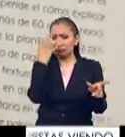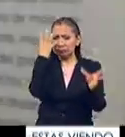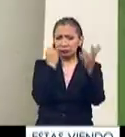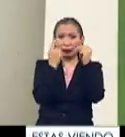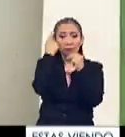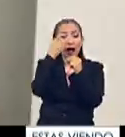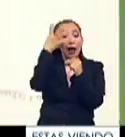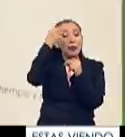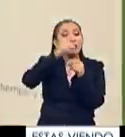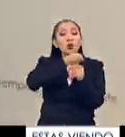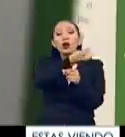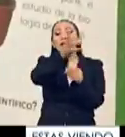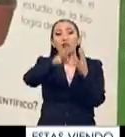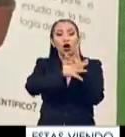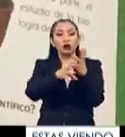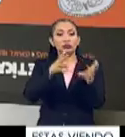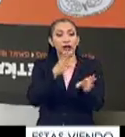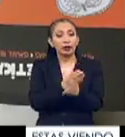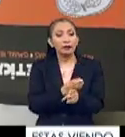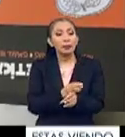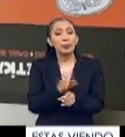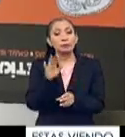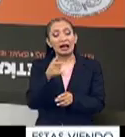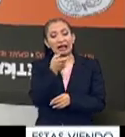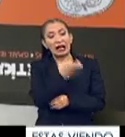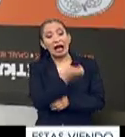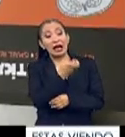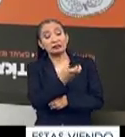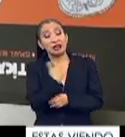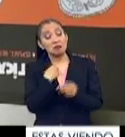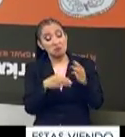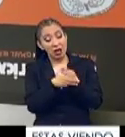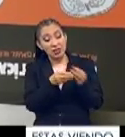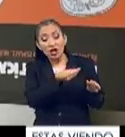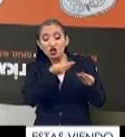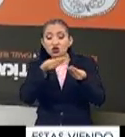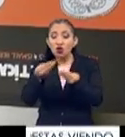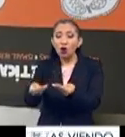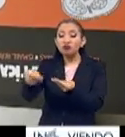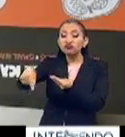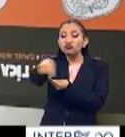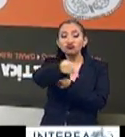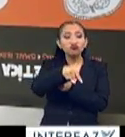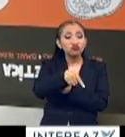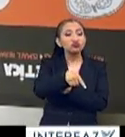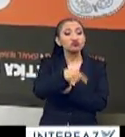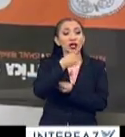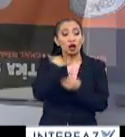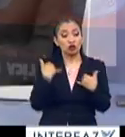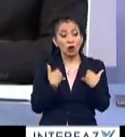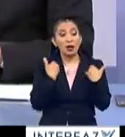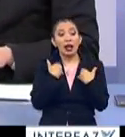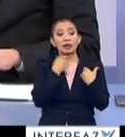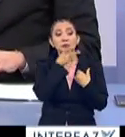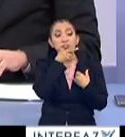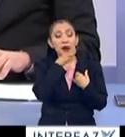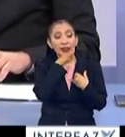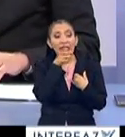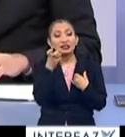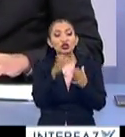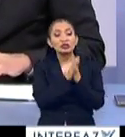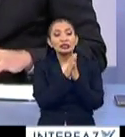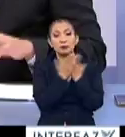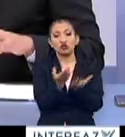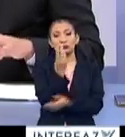para aprender lo que sea. Claro, claro. Pues ahí está, esas herramientas que pone a disposición de los jóvenes, de los padres, estos